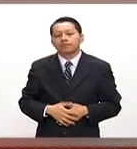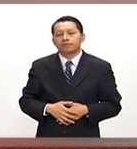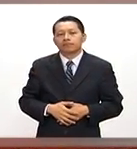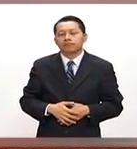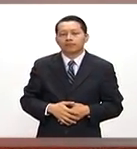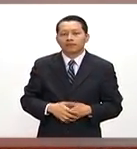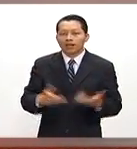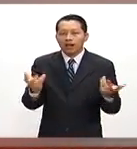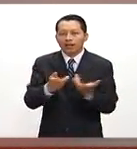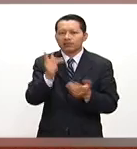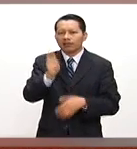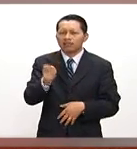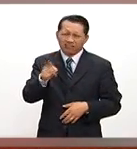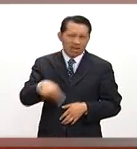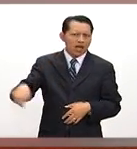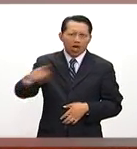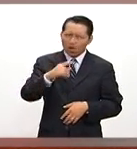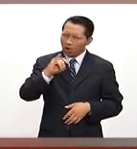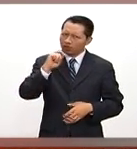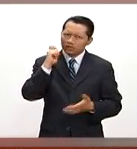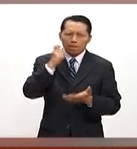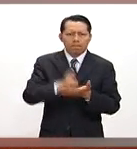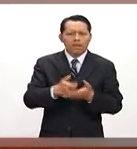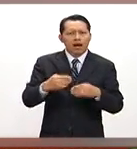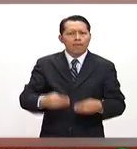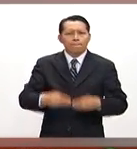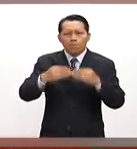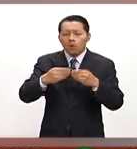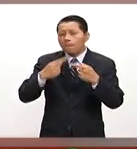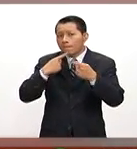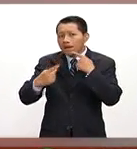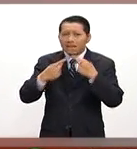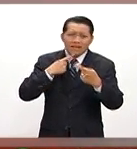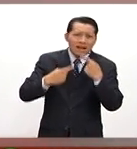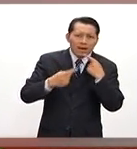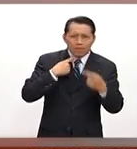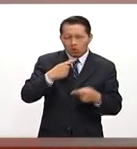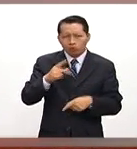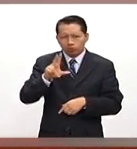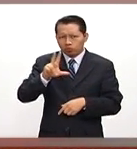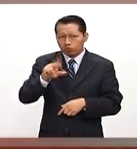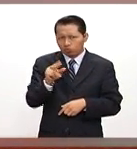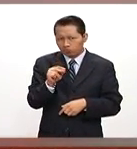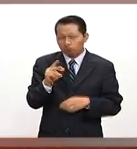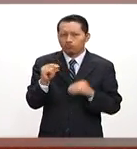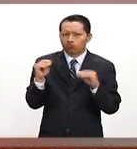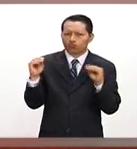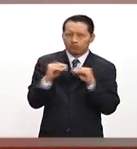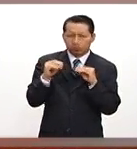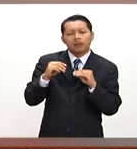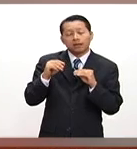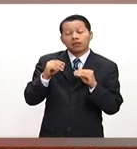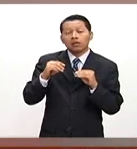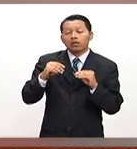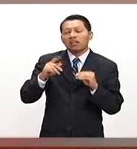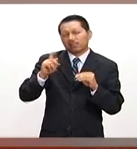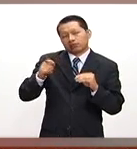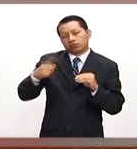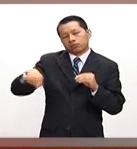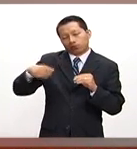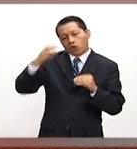El hecho es que ellos van a pagar por el muro. Platicamos que no se discutiría. Conozco mi postura y ellos conocen la